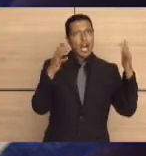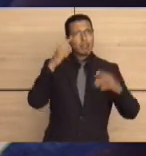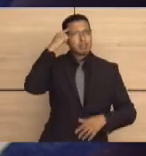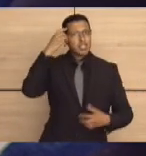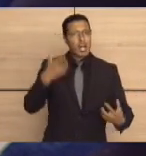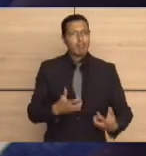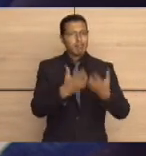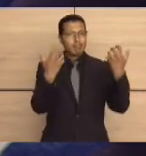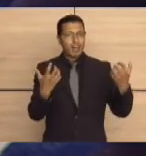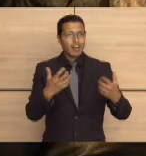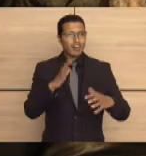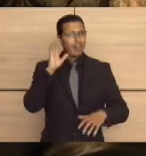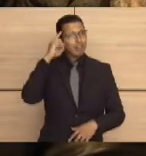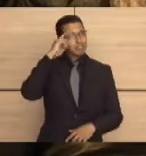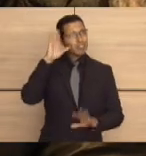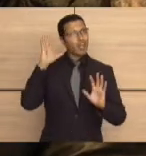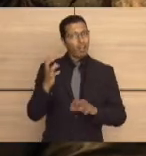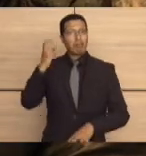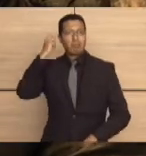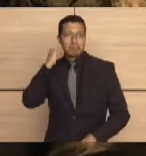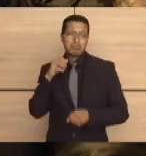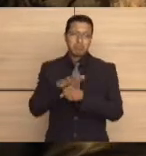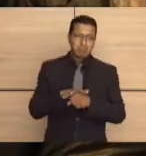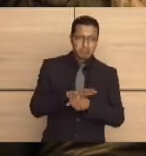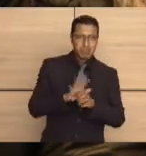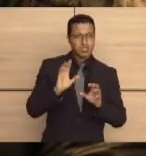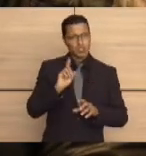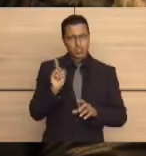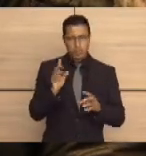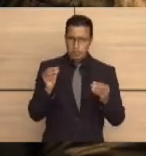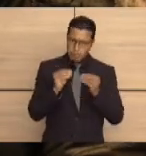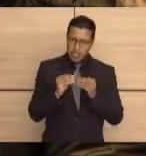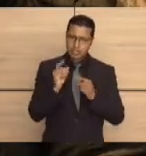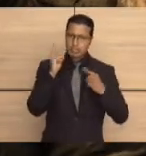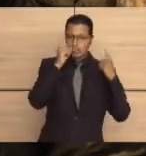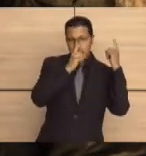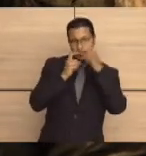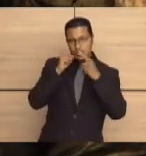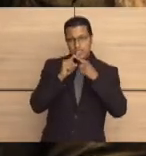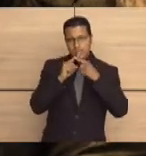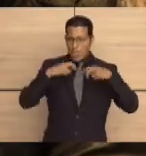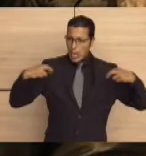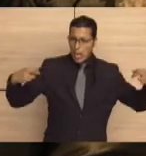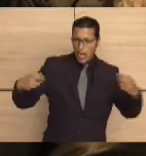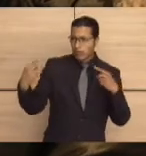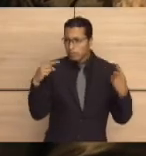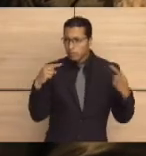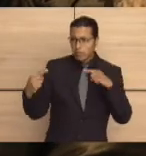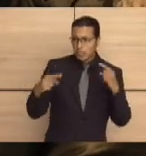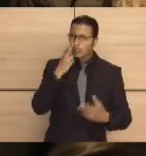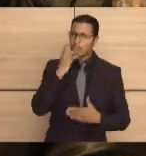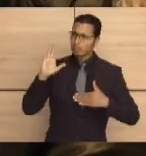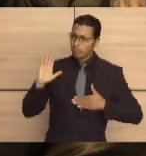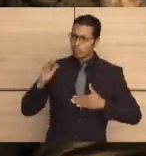champaña. Las celebraciones de estos hechos históricos tienen que ser reflexiones, debates y compromisos de